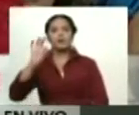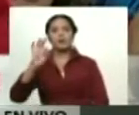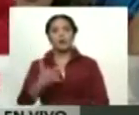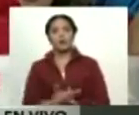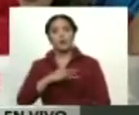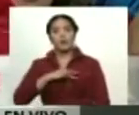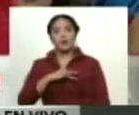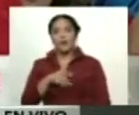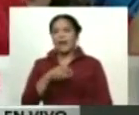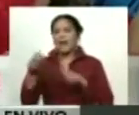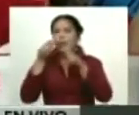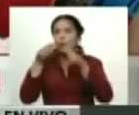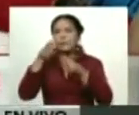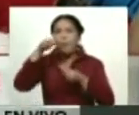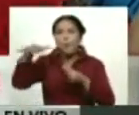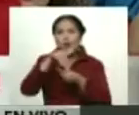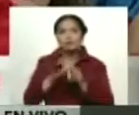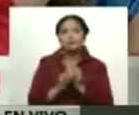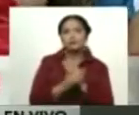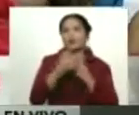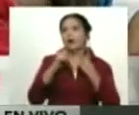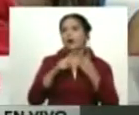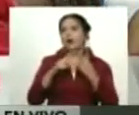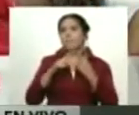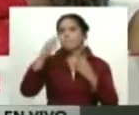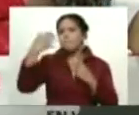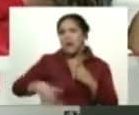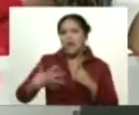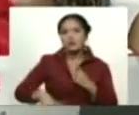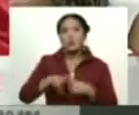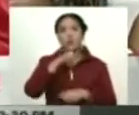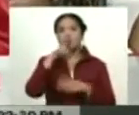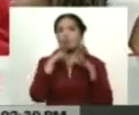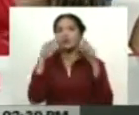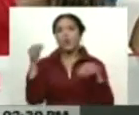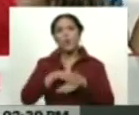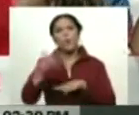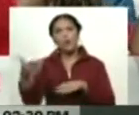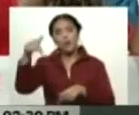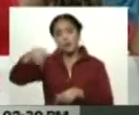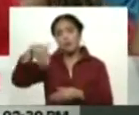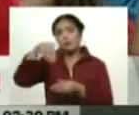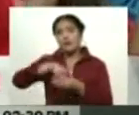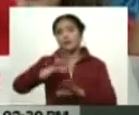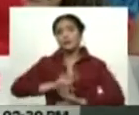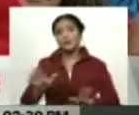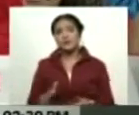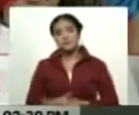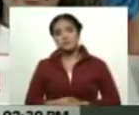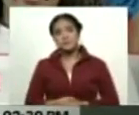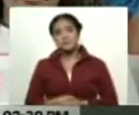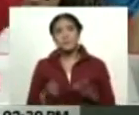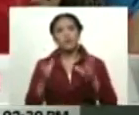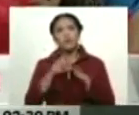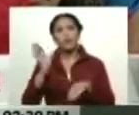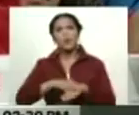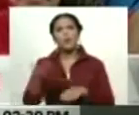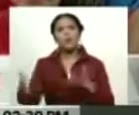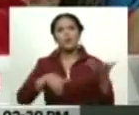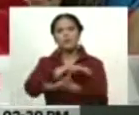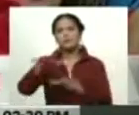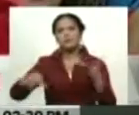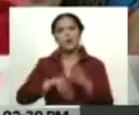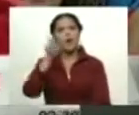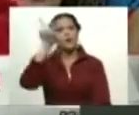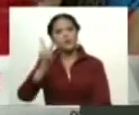los productos al pueblo, han cautizado la fijación de precios. Todo por estas elecciones. Todo por desestabilizar a